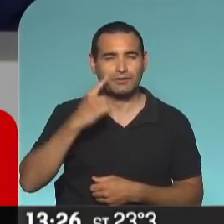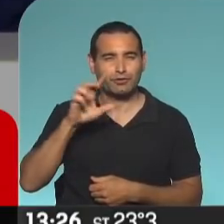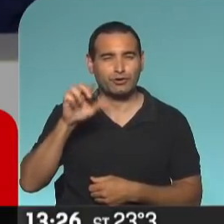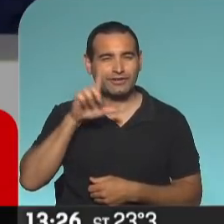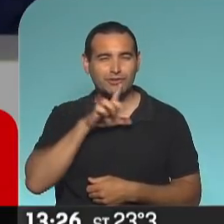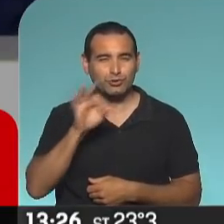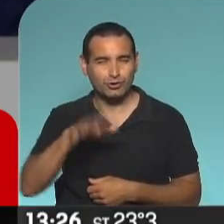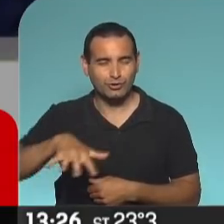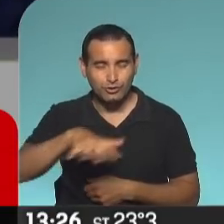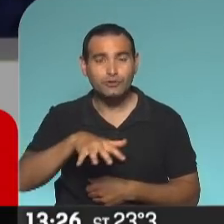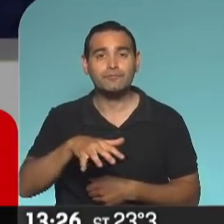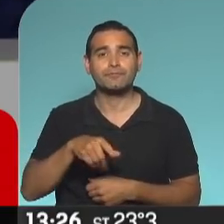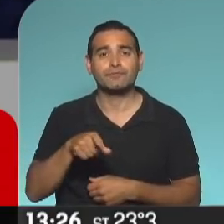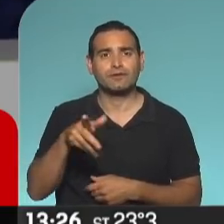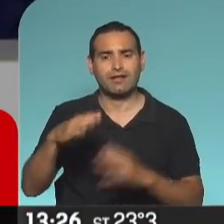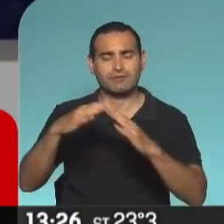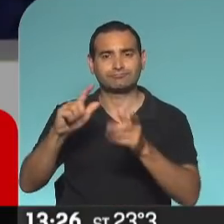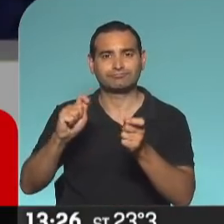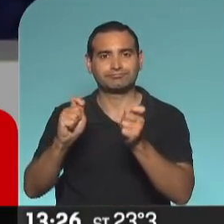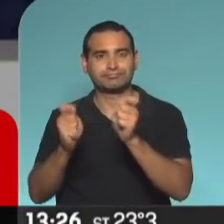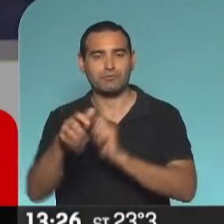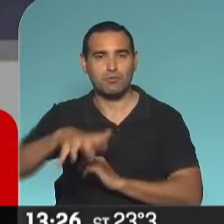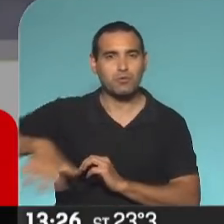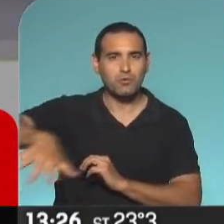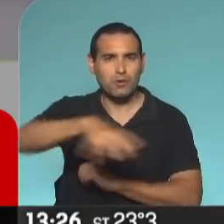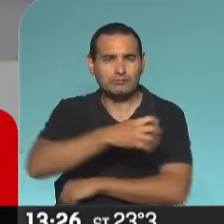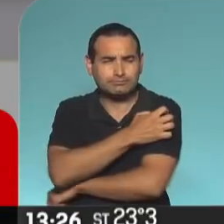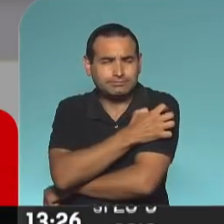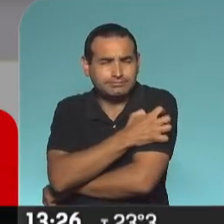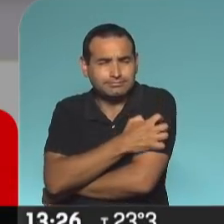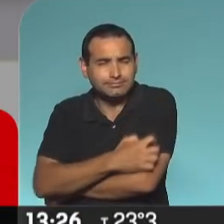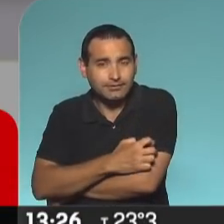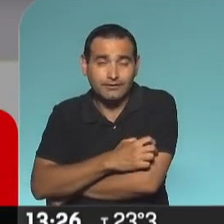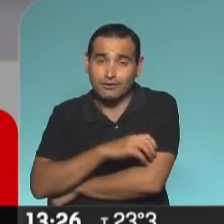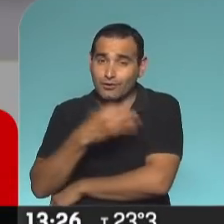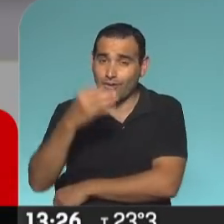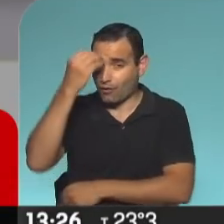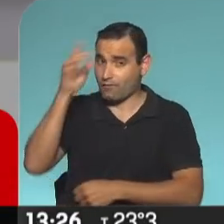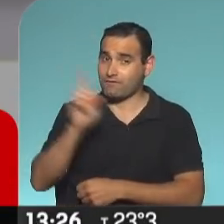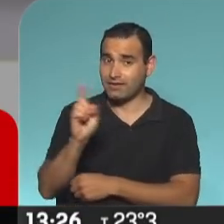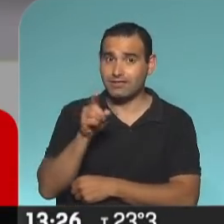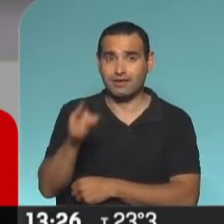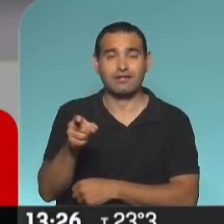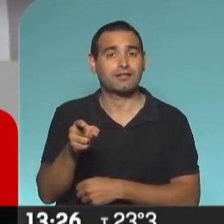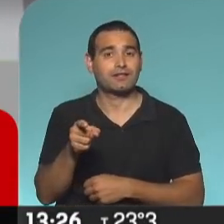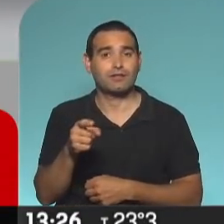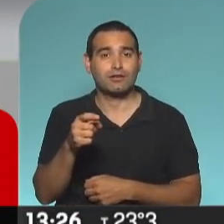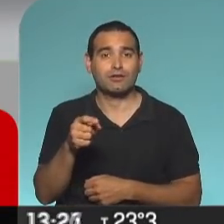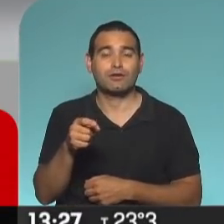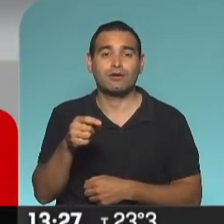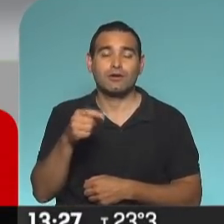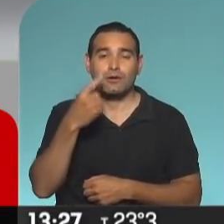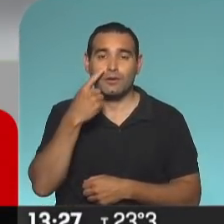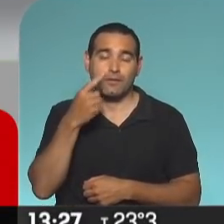donde surgió, ¿no?, cómo se había modificado ese lugar tan humilde. Y no hay que olvidarse, ¿no?, de ese hombre que tocó el cielo,